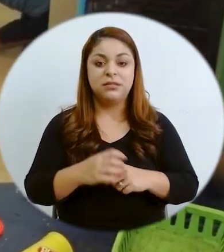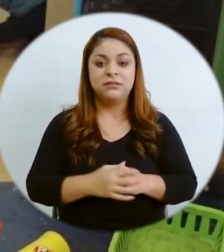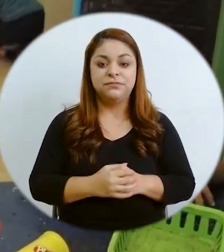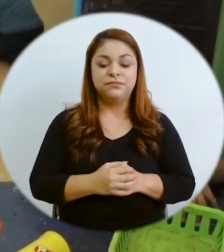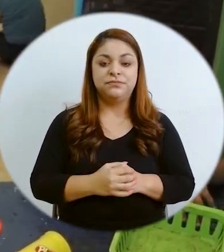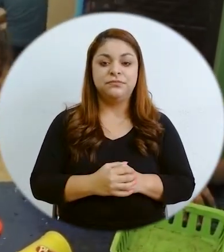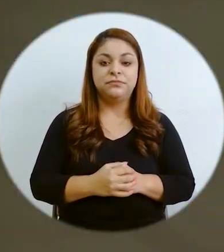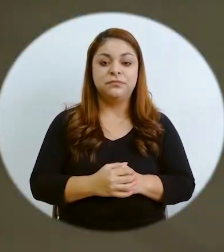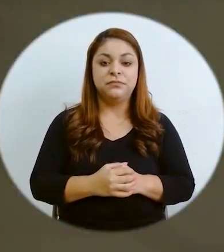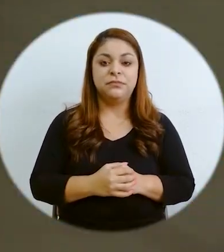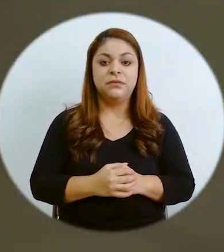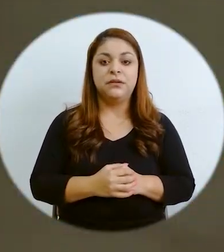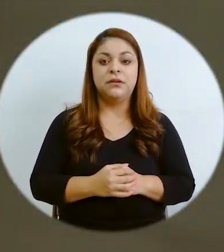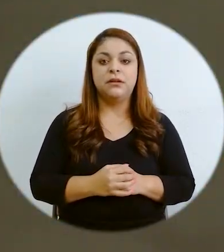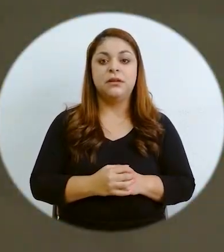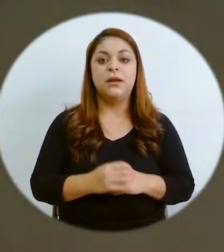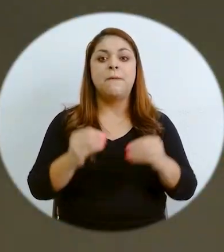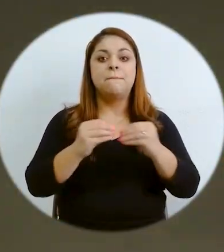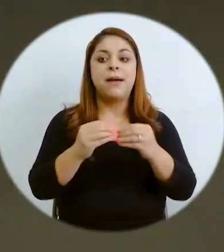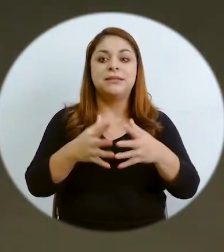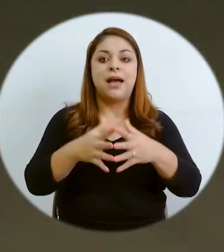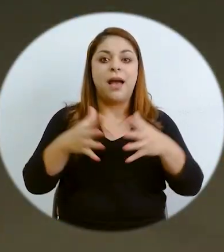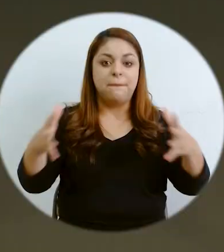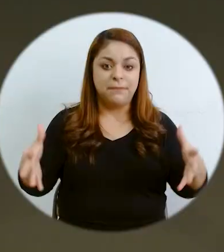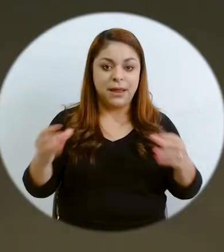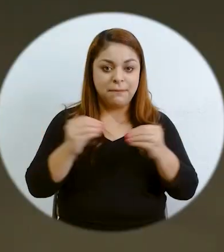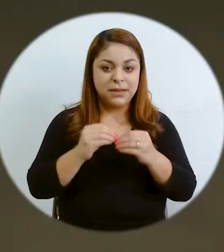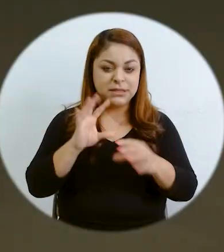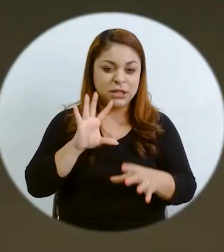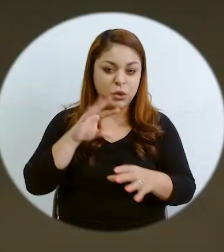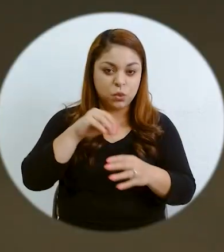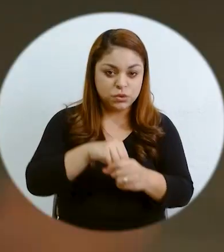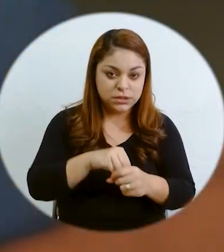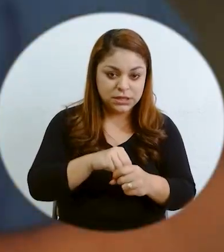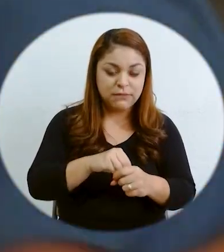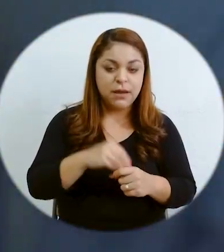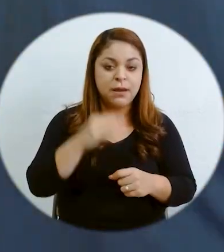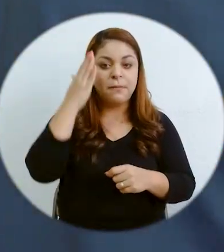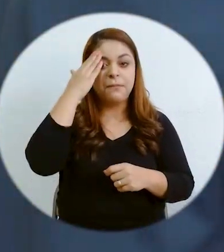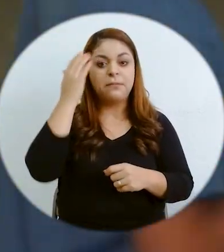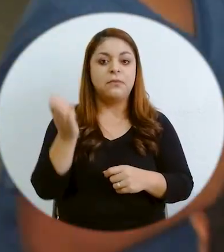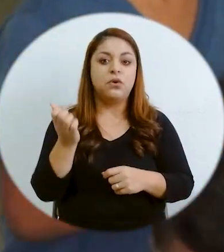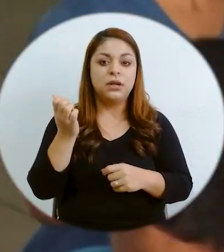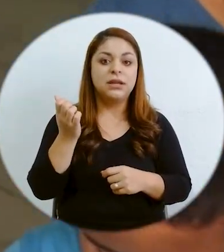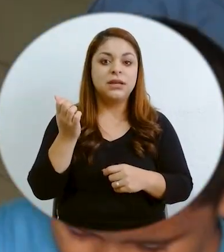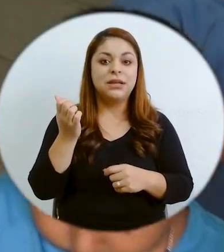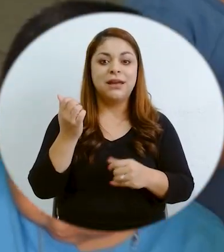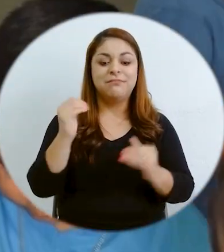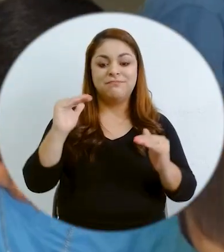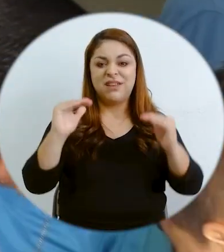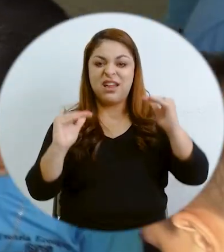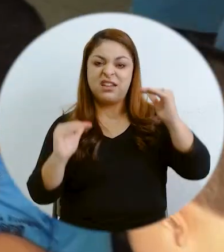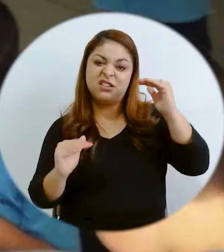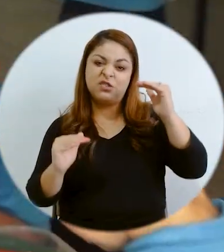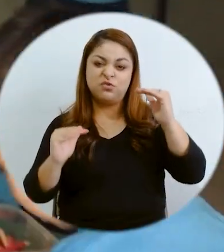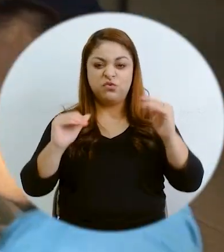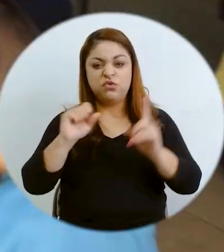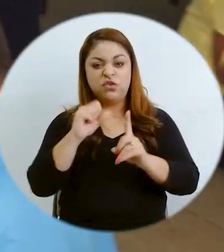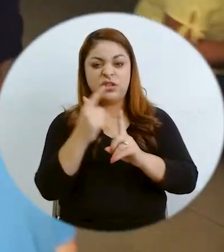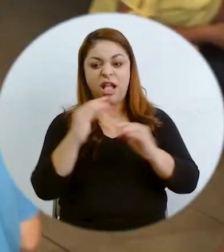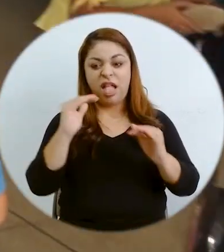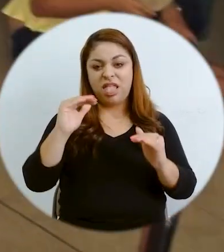con más amplia, más inclusiva, donde las brechas sociales, en vez